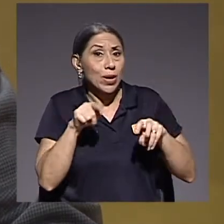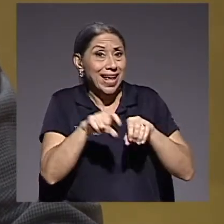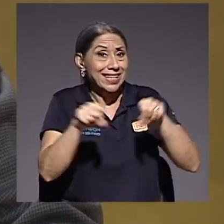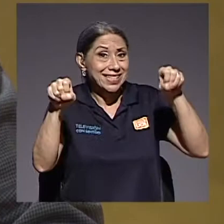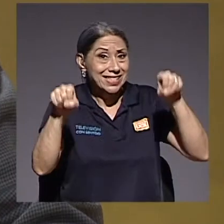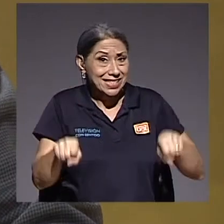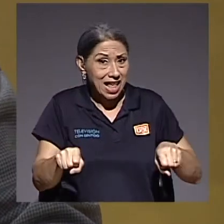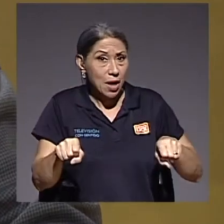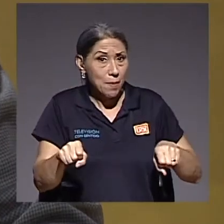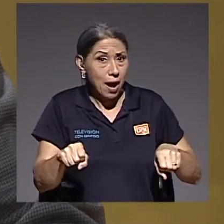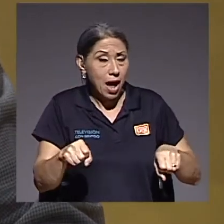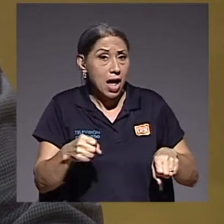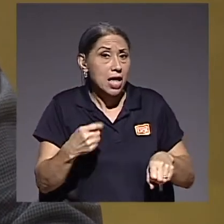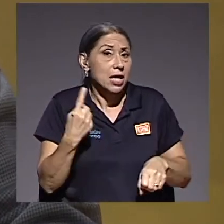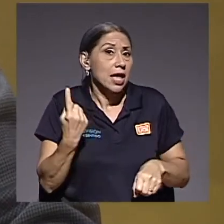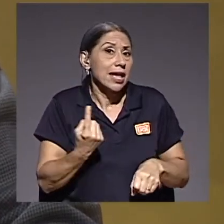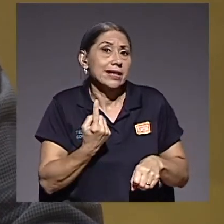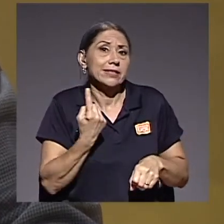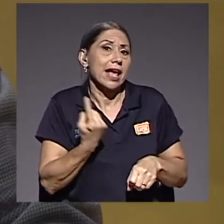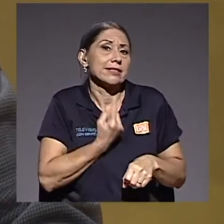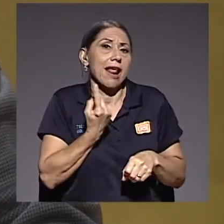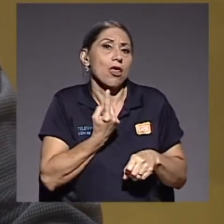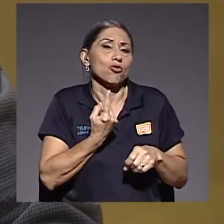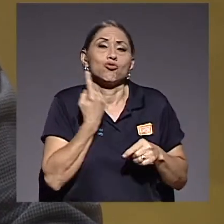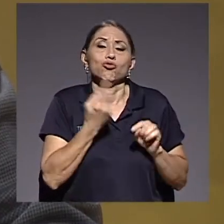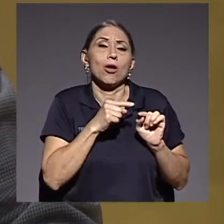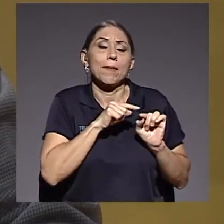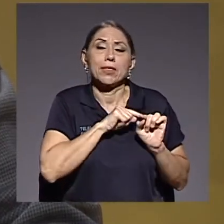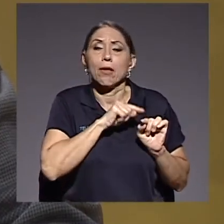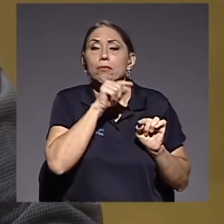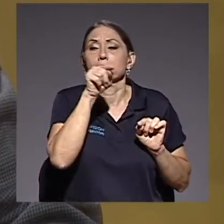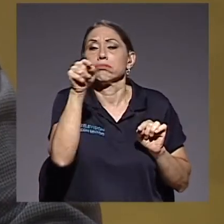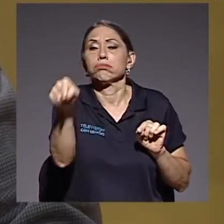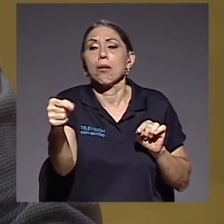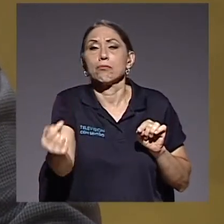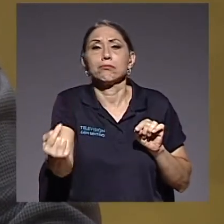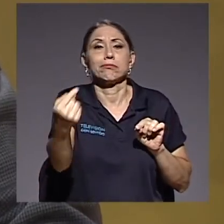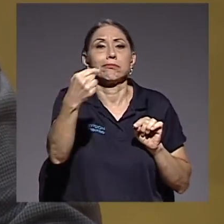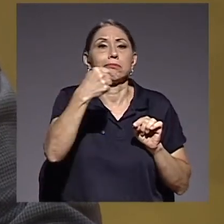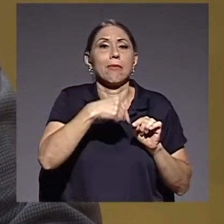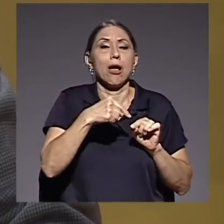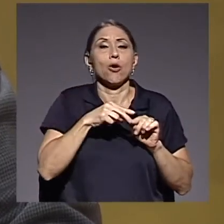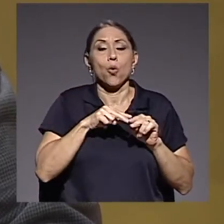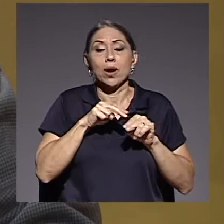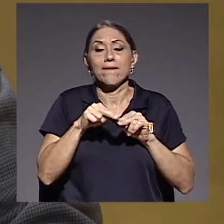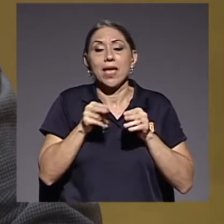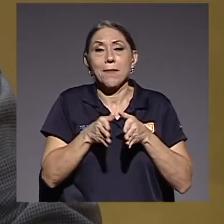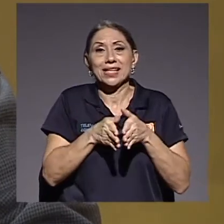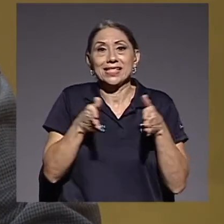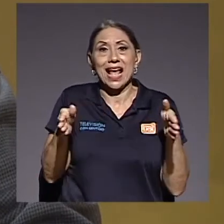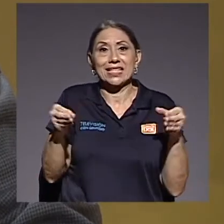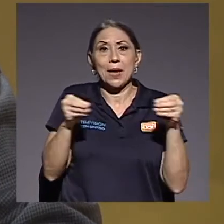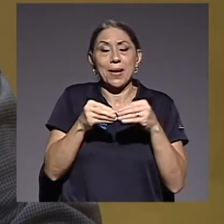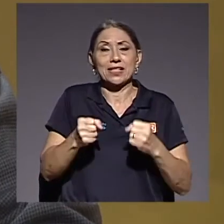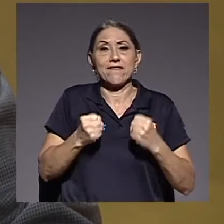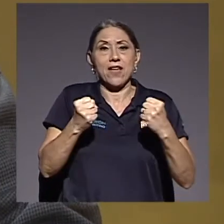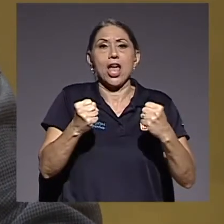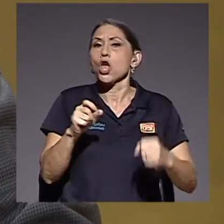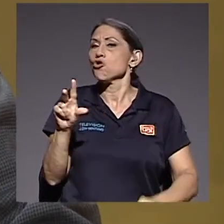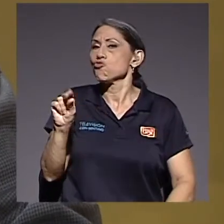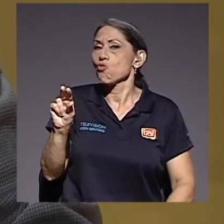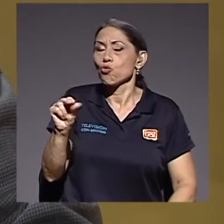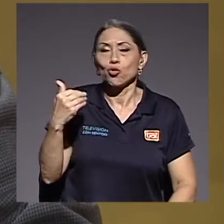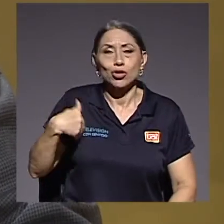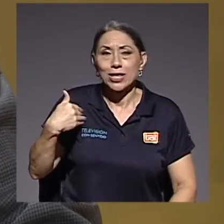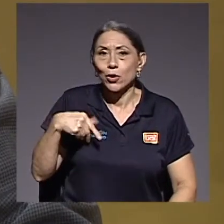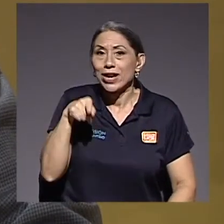aislado, solamente va a correr en una dirección y en otra, en una vía más ancha que le da más estabilidad. No, señor, este sistema debe